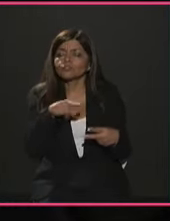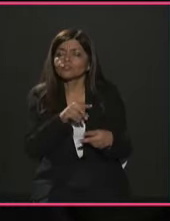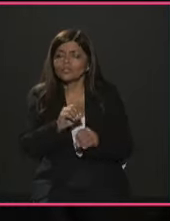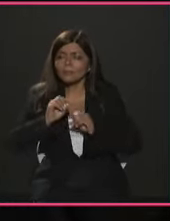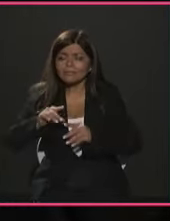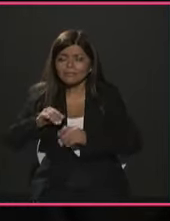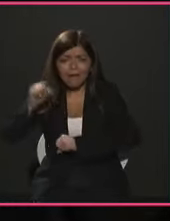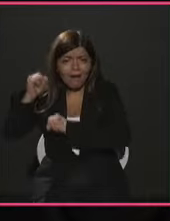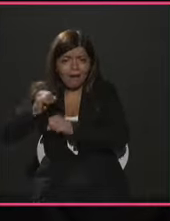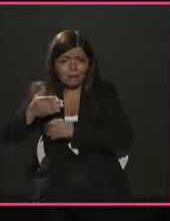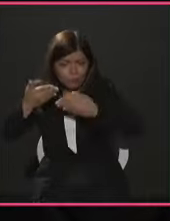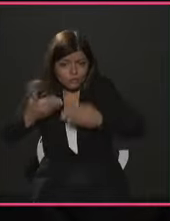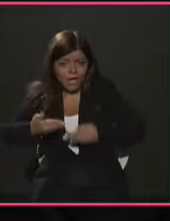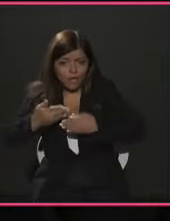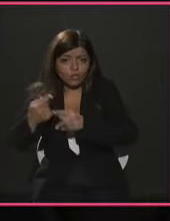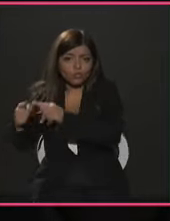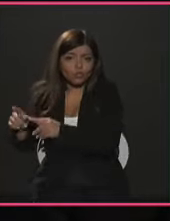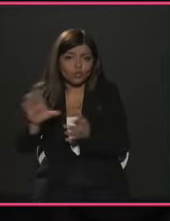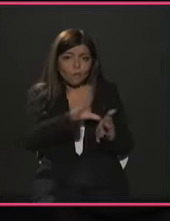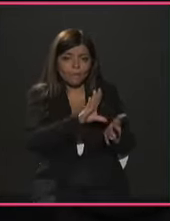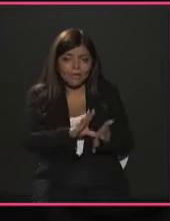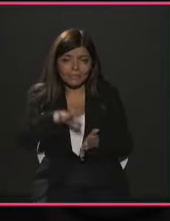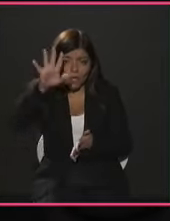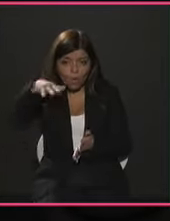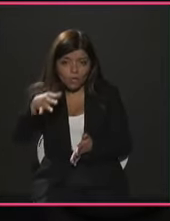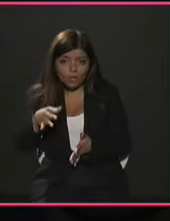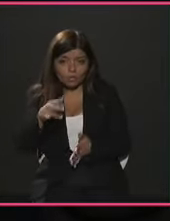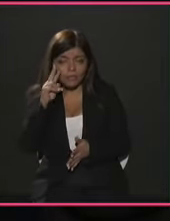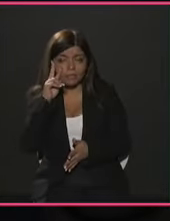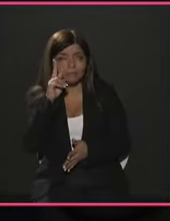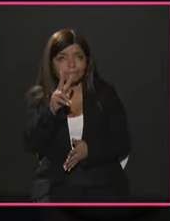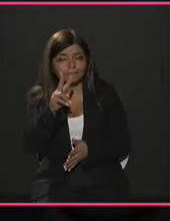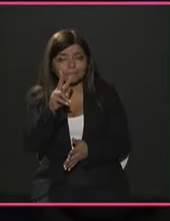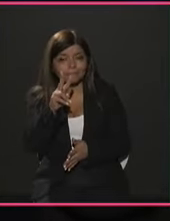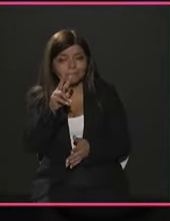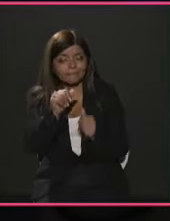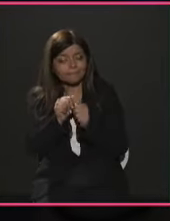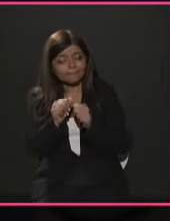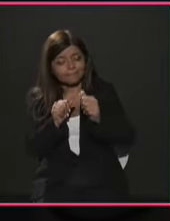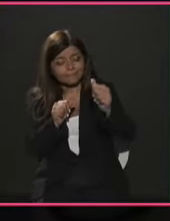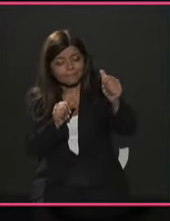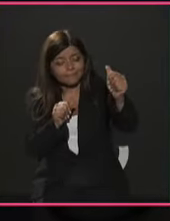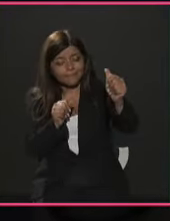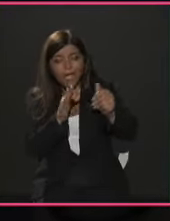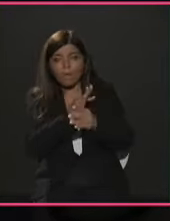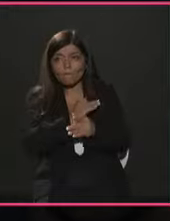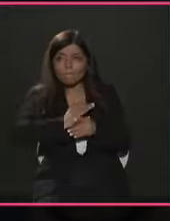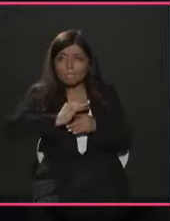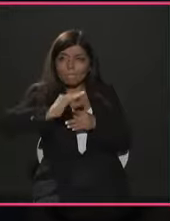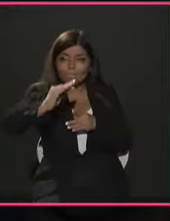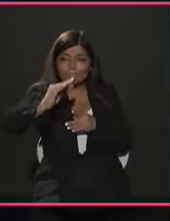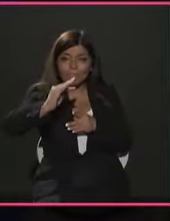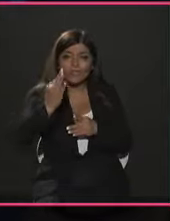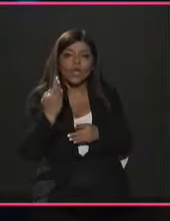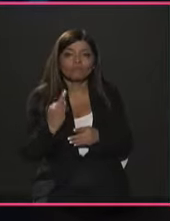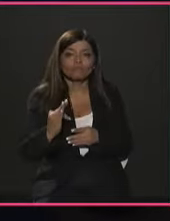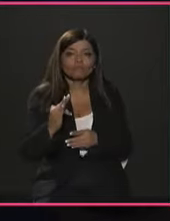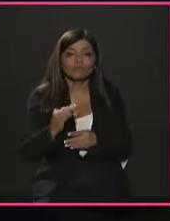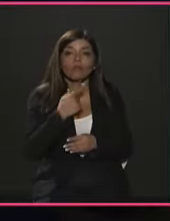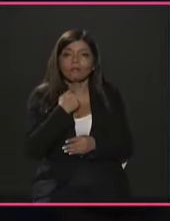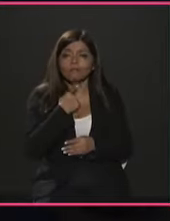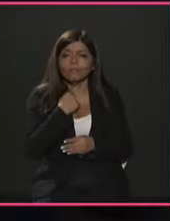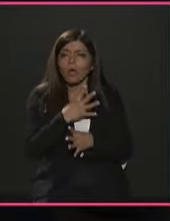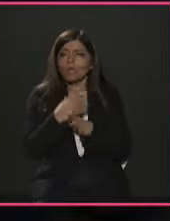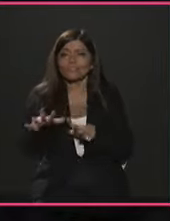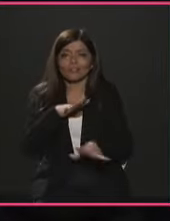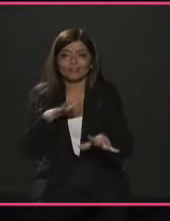y ojalá a otras agendas país que es la capacidad de mirar al largo plazo y proyectar la mirada y ser ambiciosos tenemos muchas